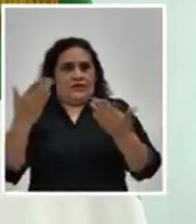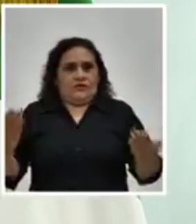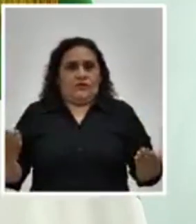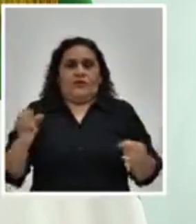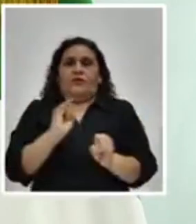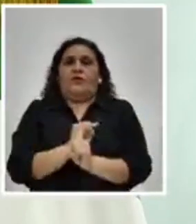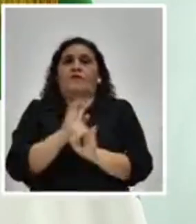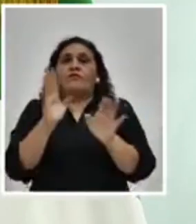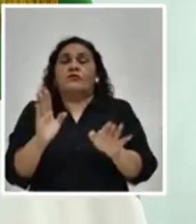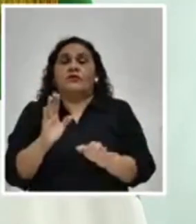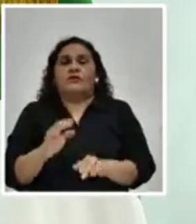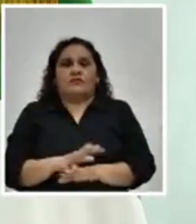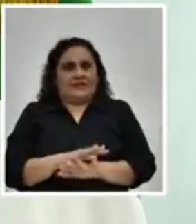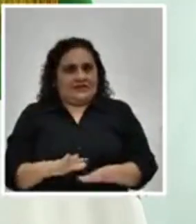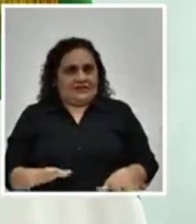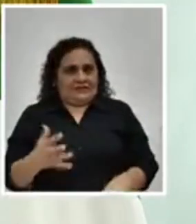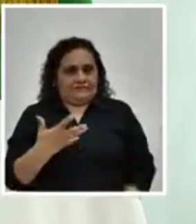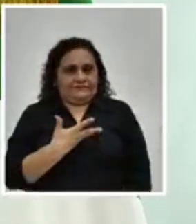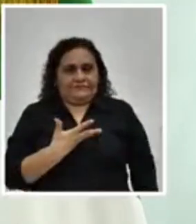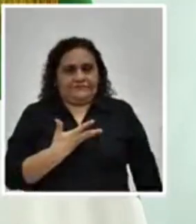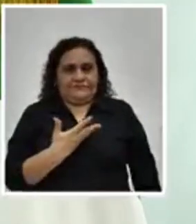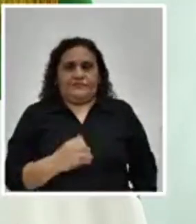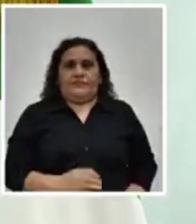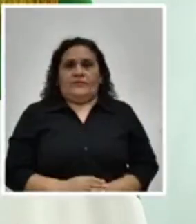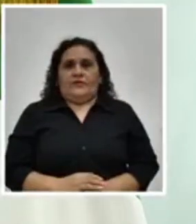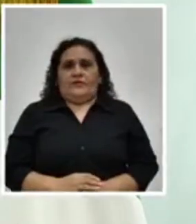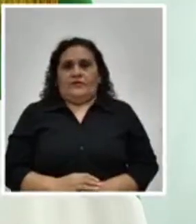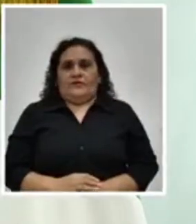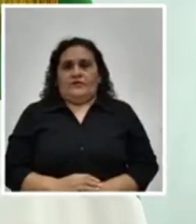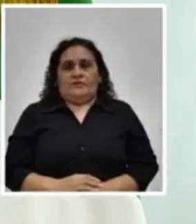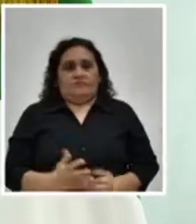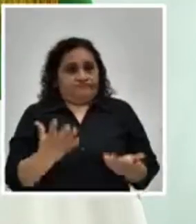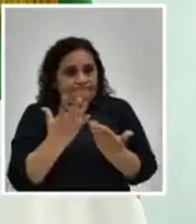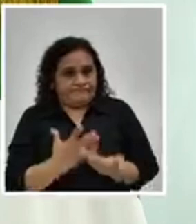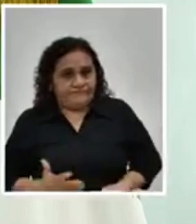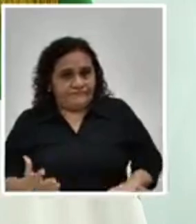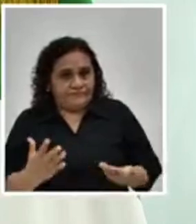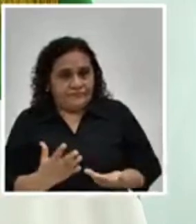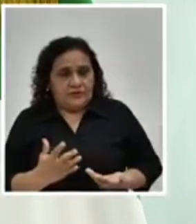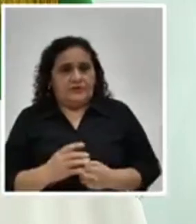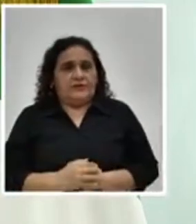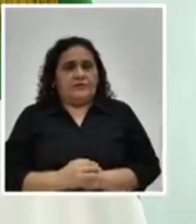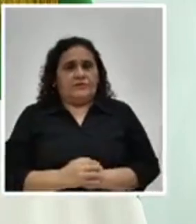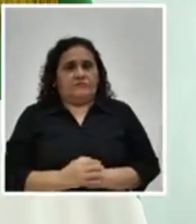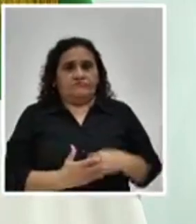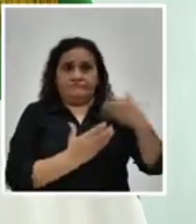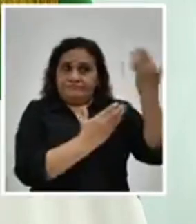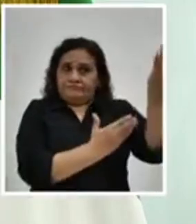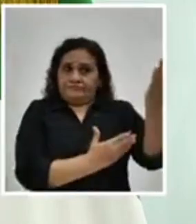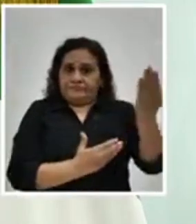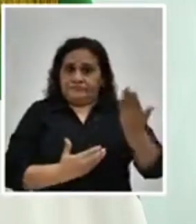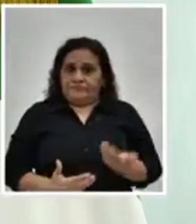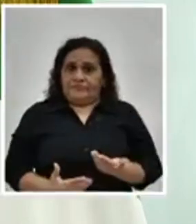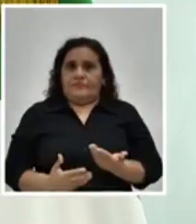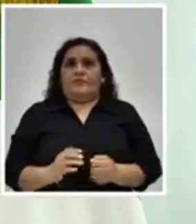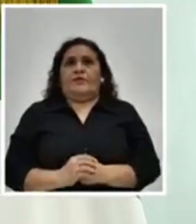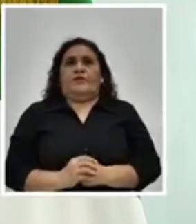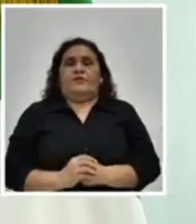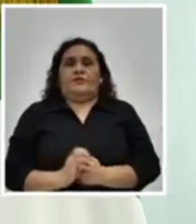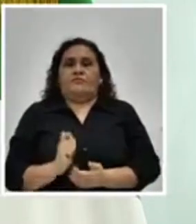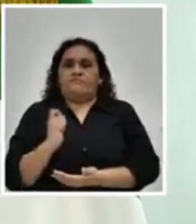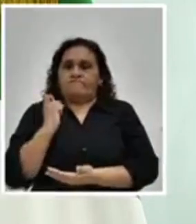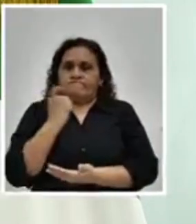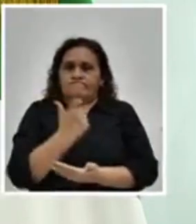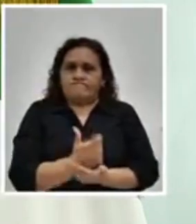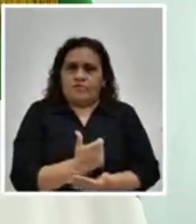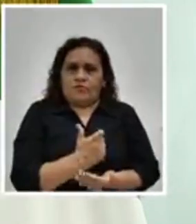información de los ya existentes, logrando con ello atraer al sector formal de la economía a todos